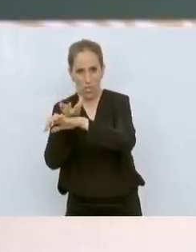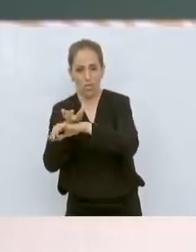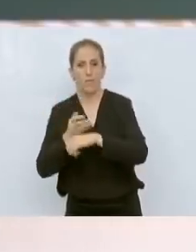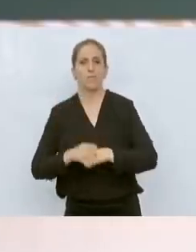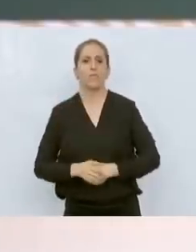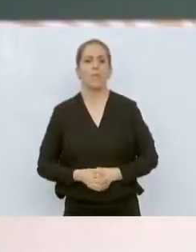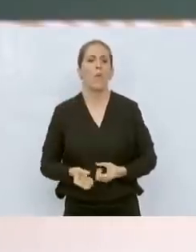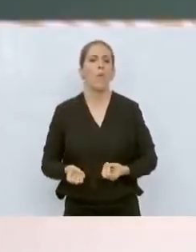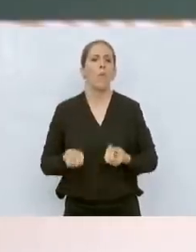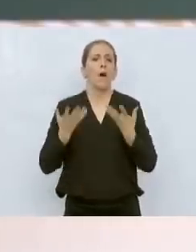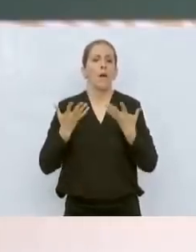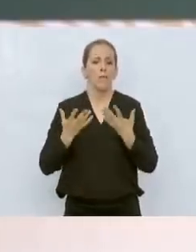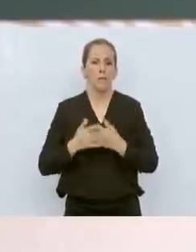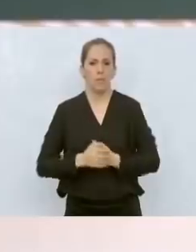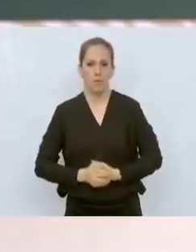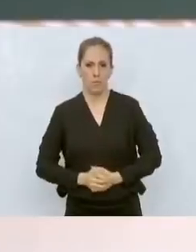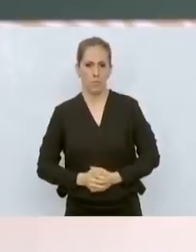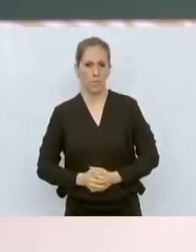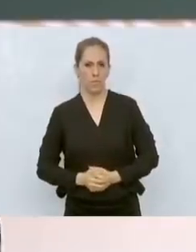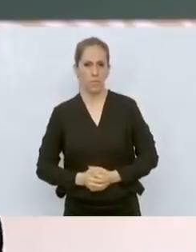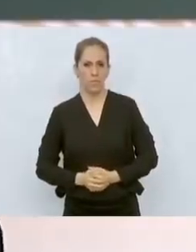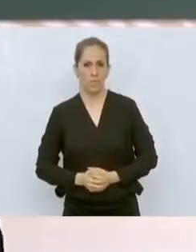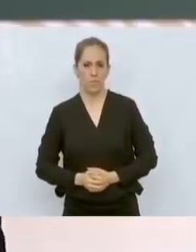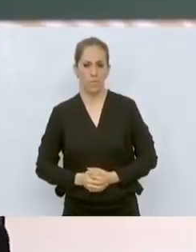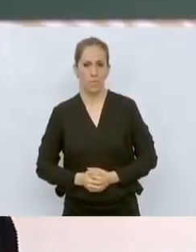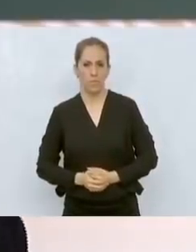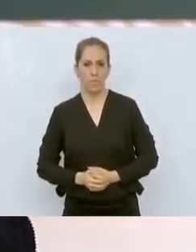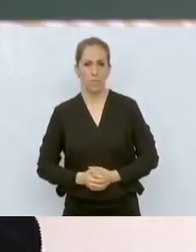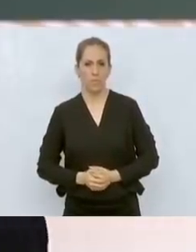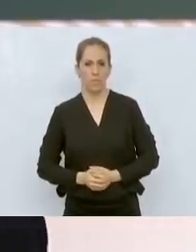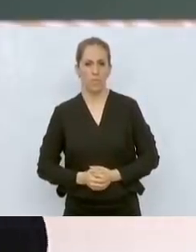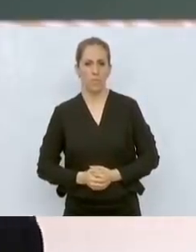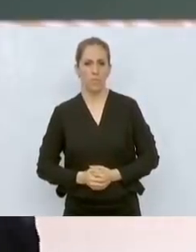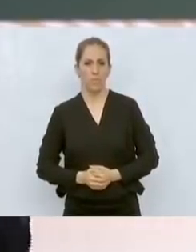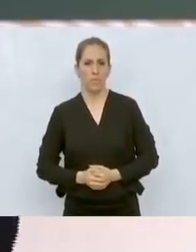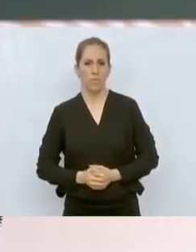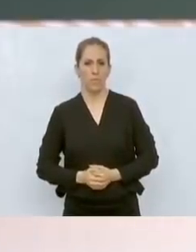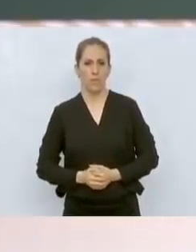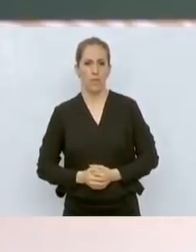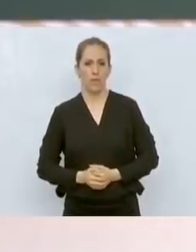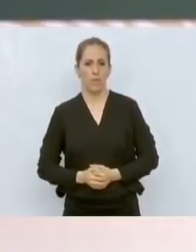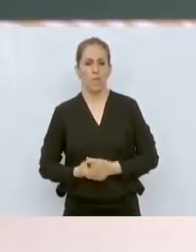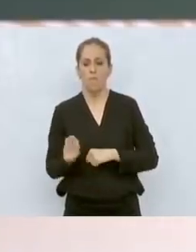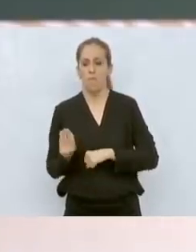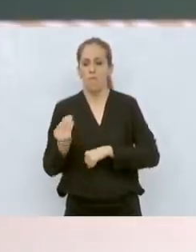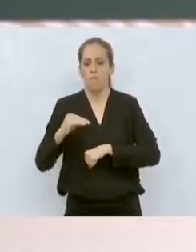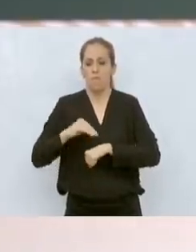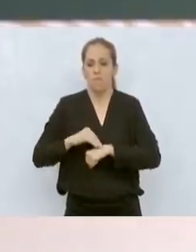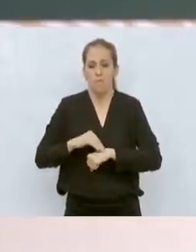sólo como algo adicional